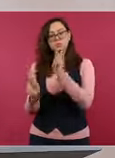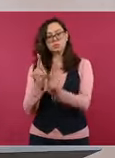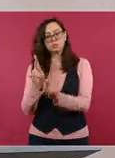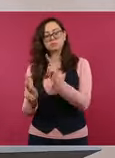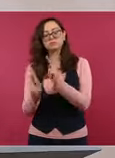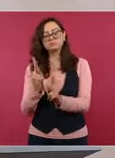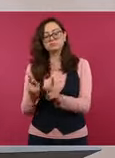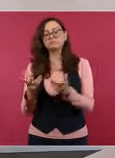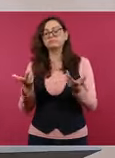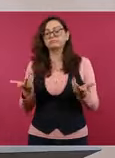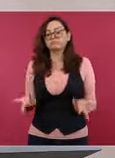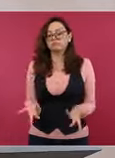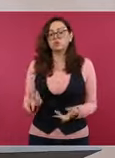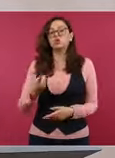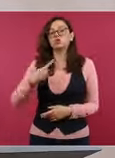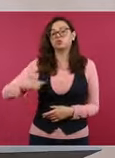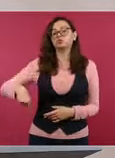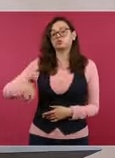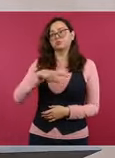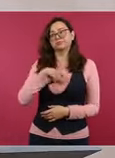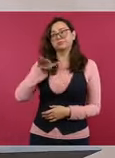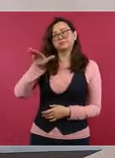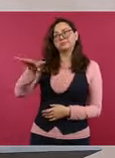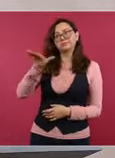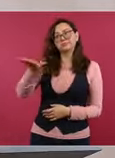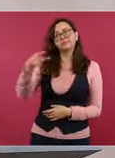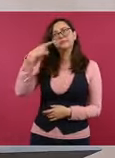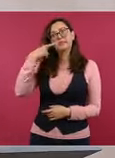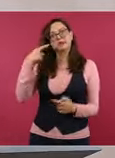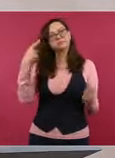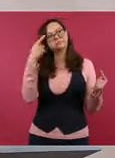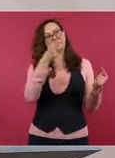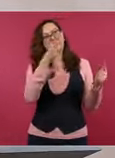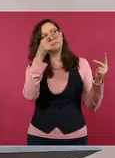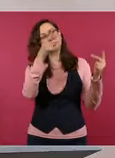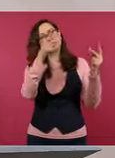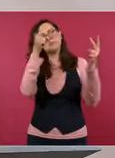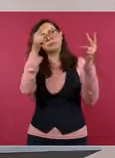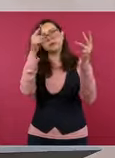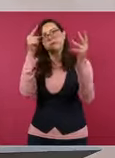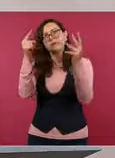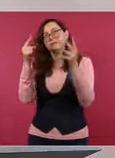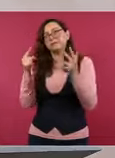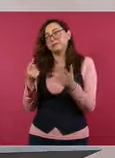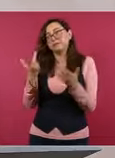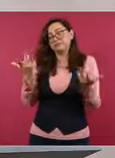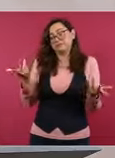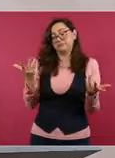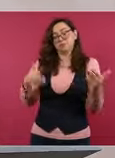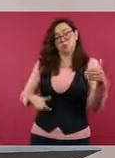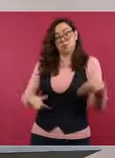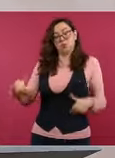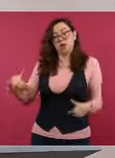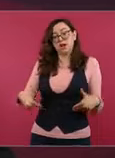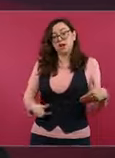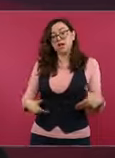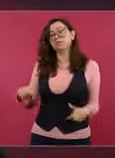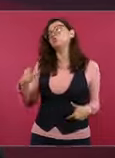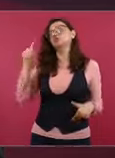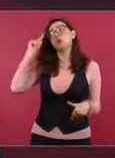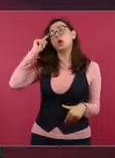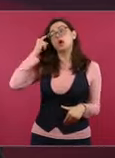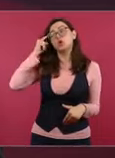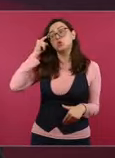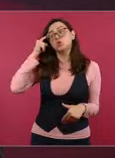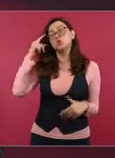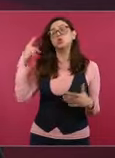le hicimos saber de la inconformidad que hemos visto de parte de muchos mexicanos en el exterior. Y la verdad es que hicimos un